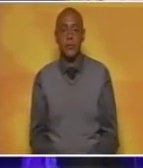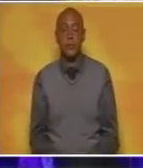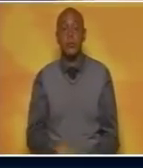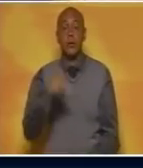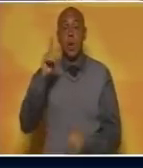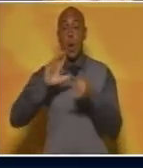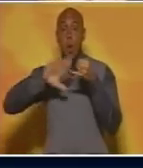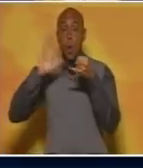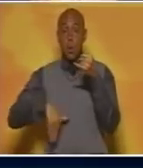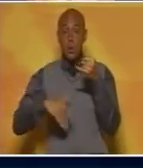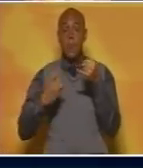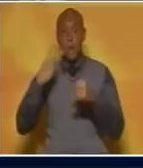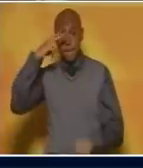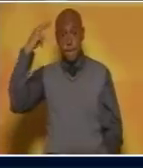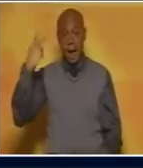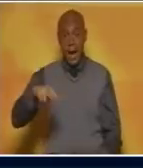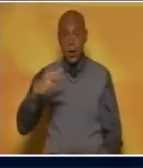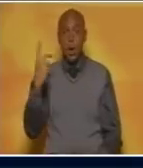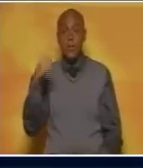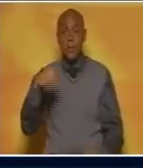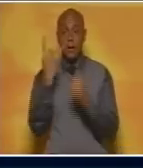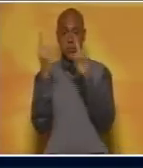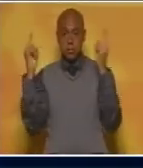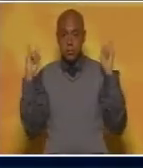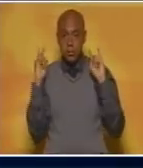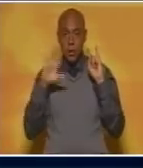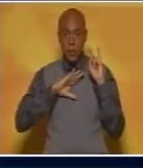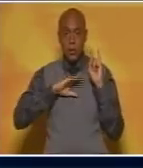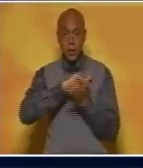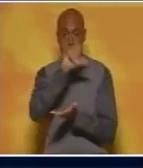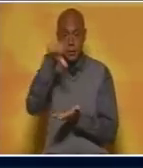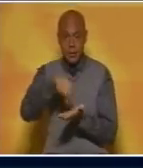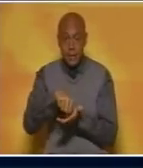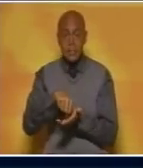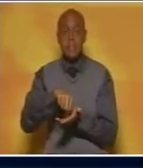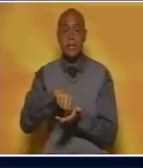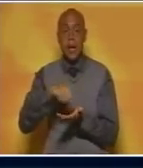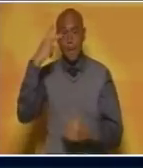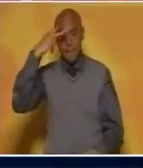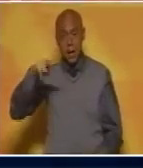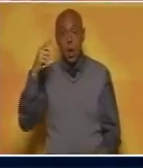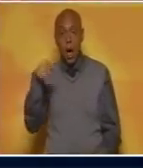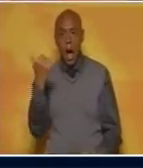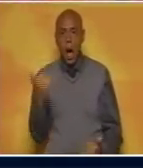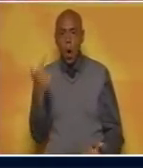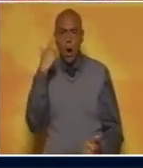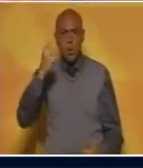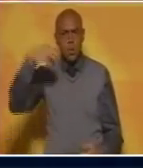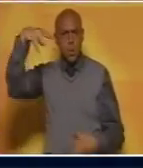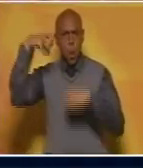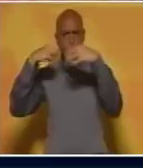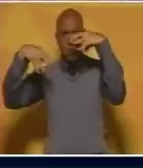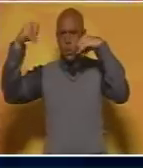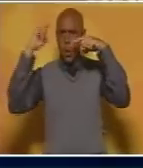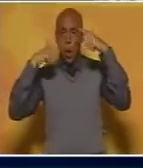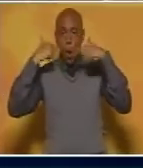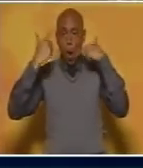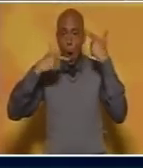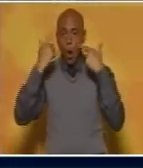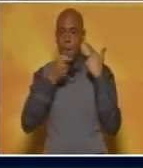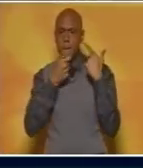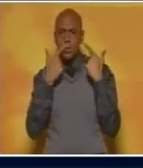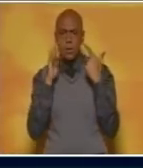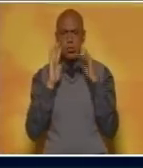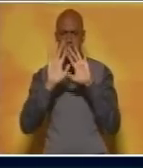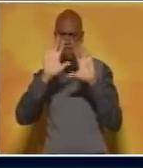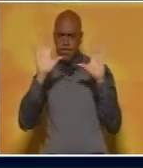Y cerramos en México, donde el bosque de Chapultepec, en la capital del país, se llenó de luces y color para los recorridos